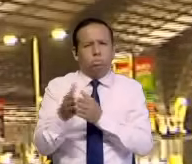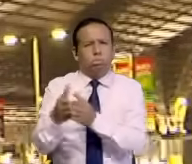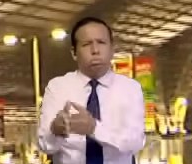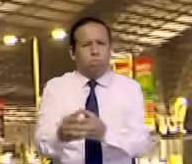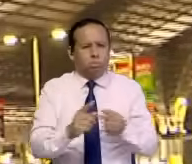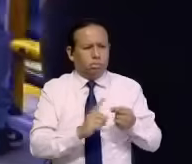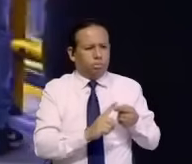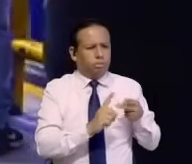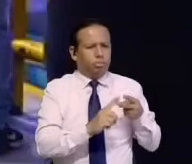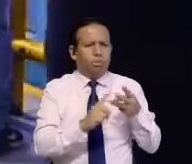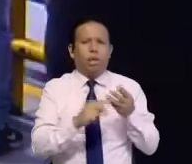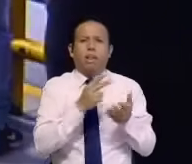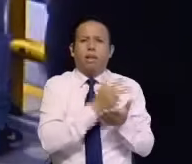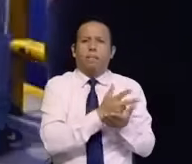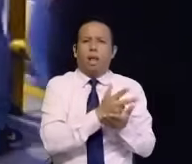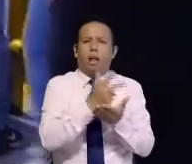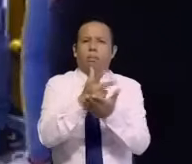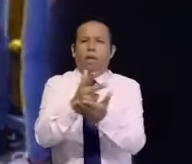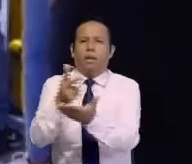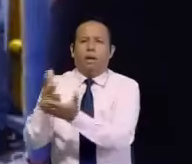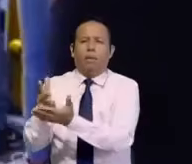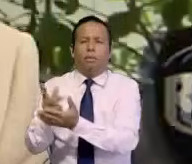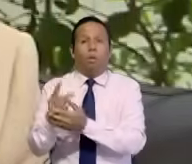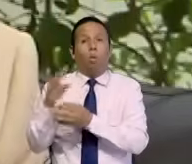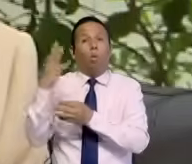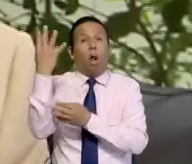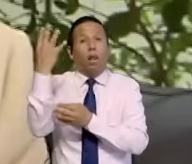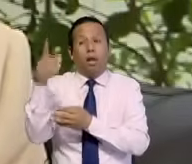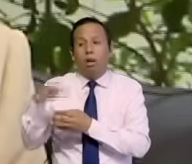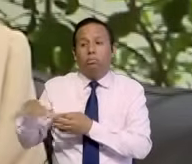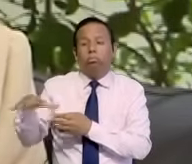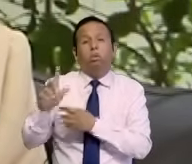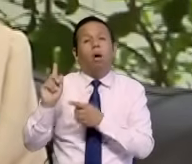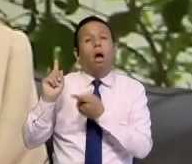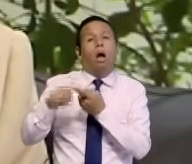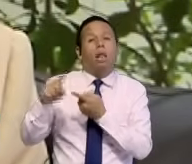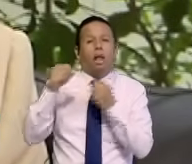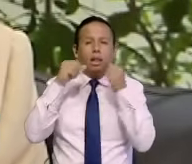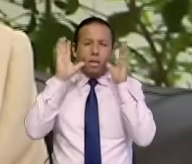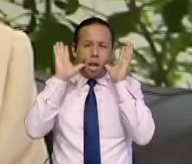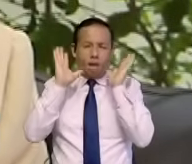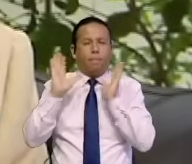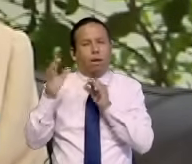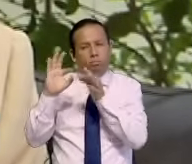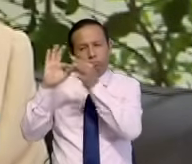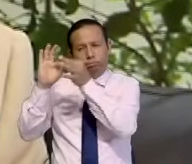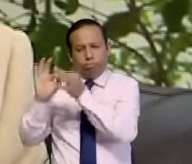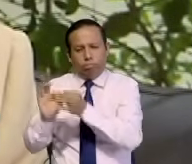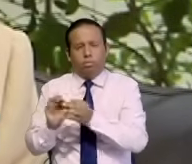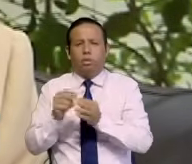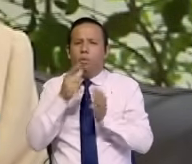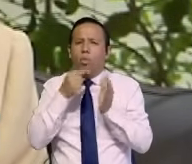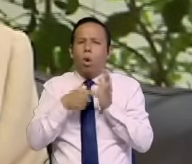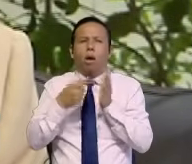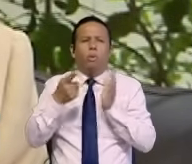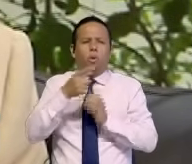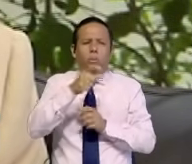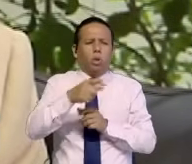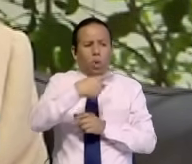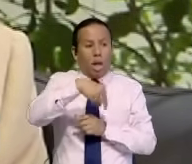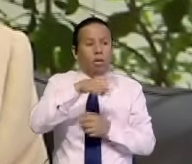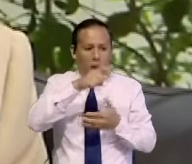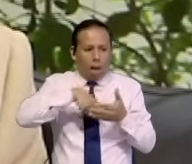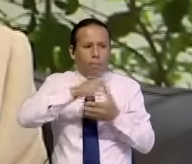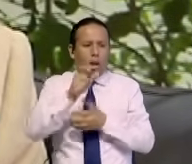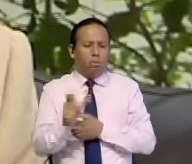está prevista para finales de año. ¿Quiénes serían los que podrían calificar? los que ganen un sueldo básico unificado, los que no tengan un